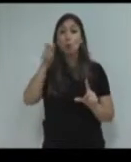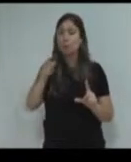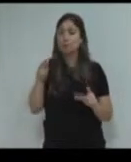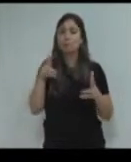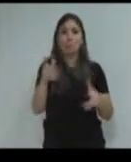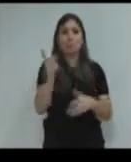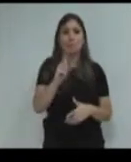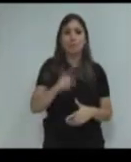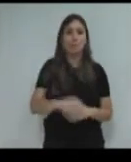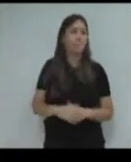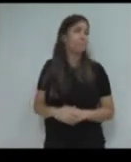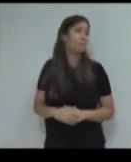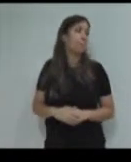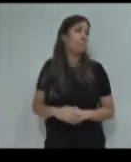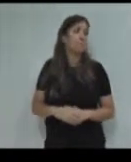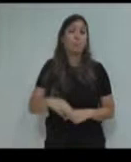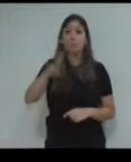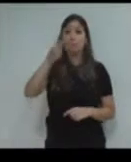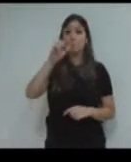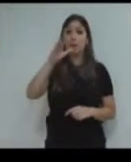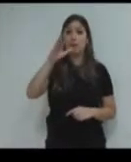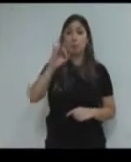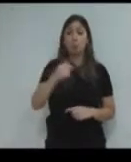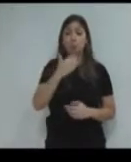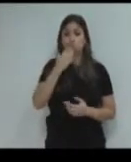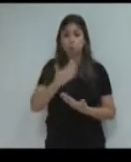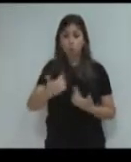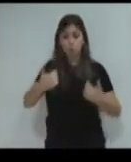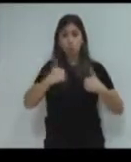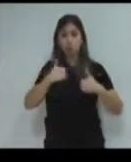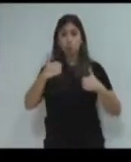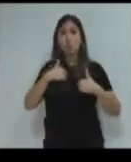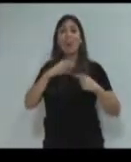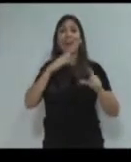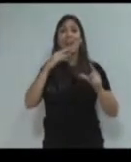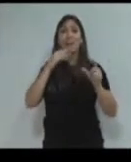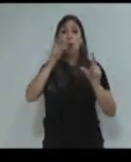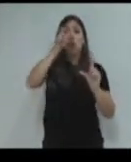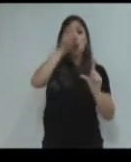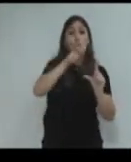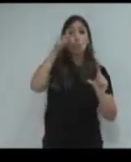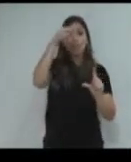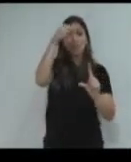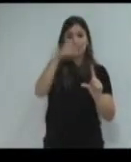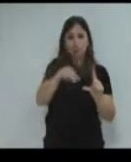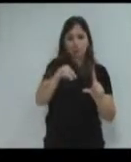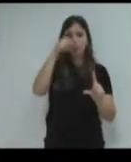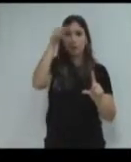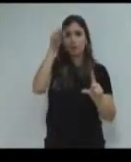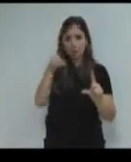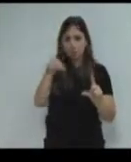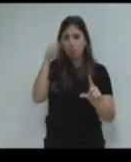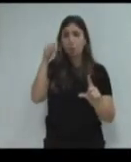que yo, por ejemplo, cuando estoy leyendo en columnas, puedo tener el problema de no ver esa